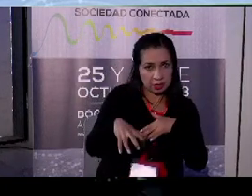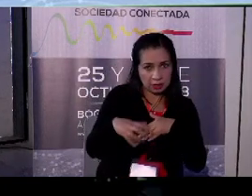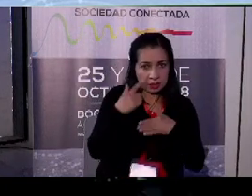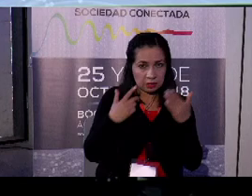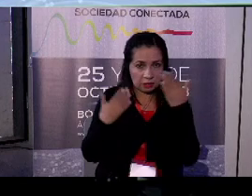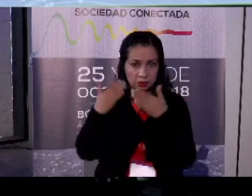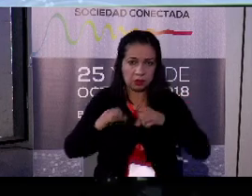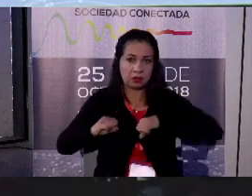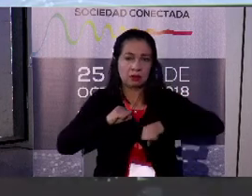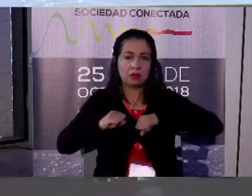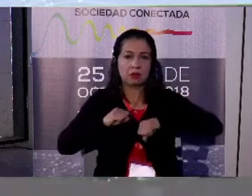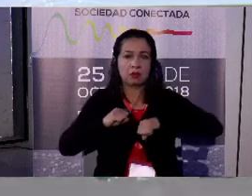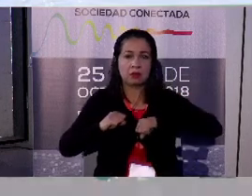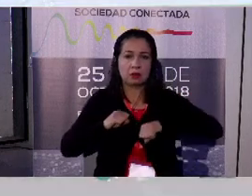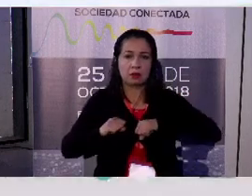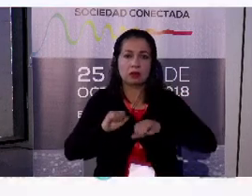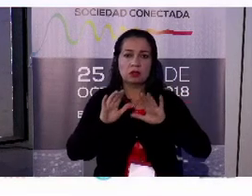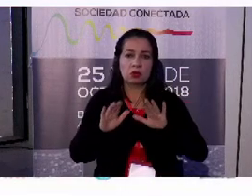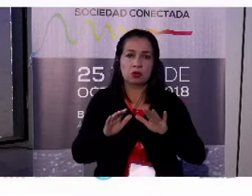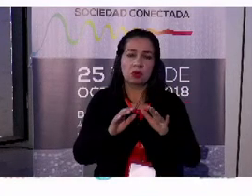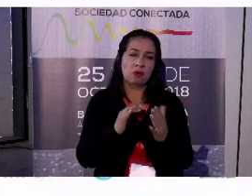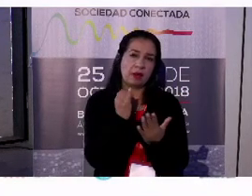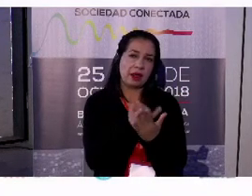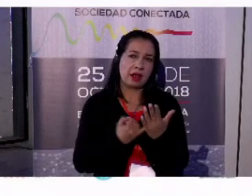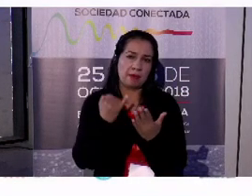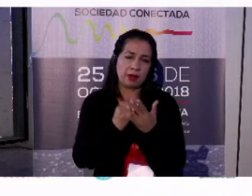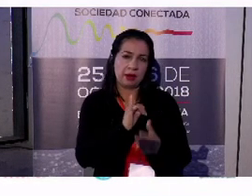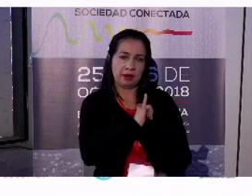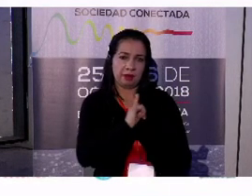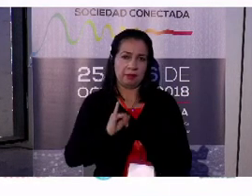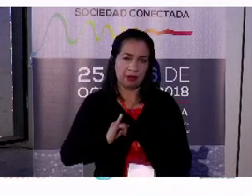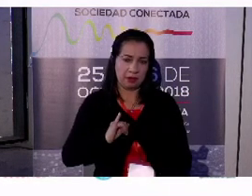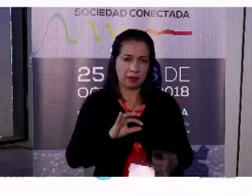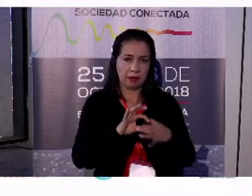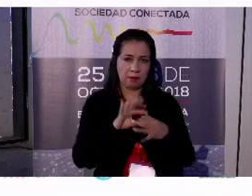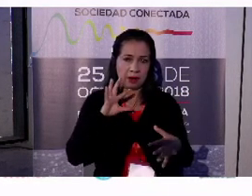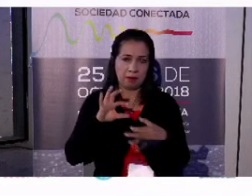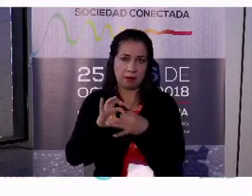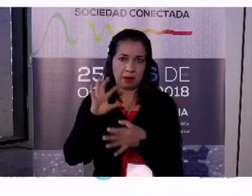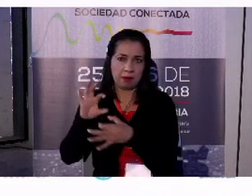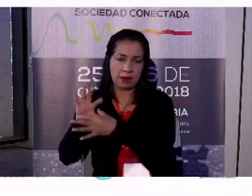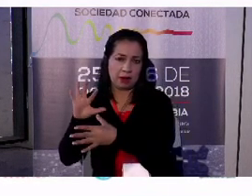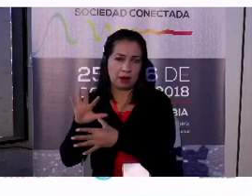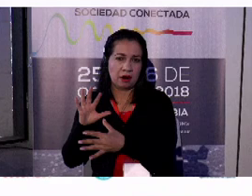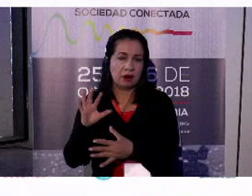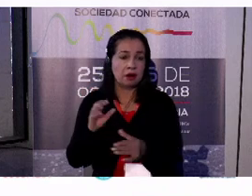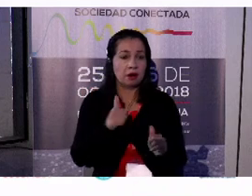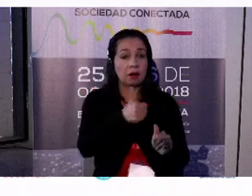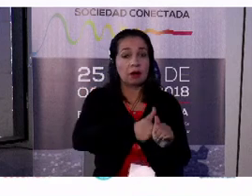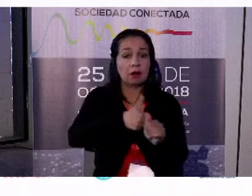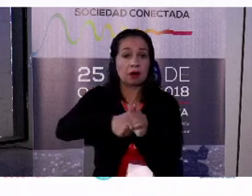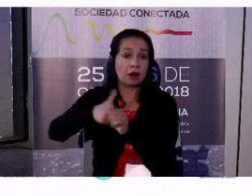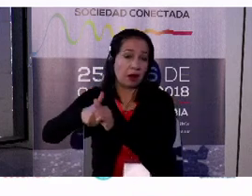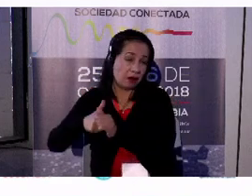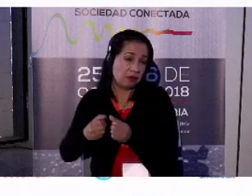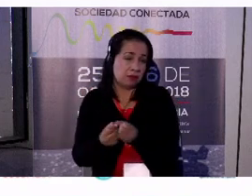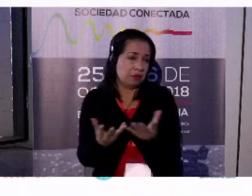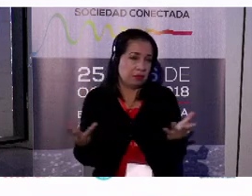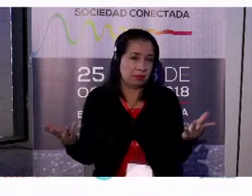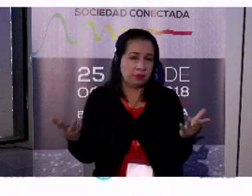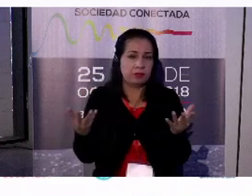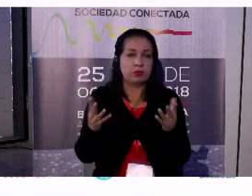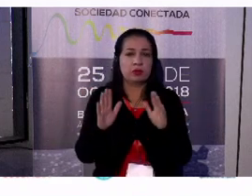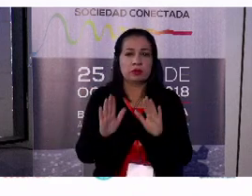donde tenemos el snapshot independiente y por cada snapshot independiente vamos a tener un cierto número